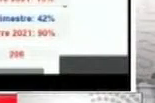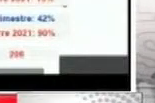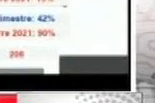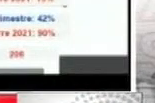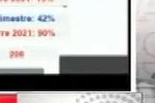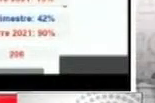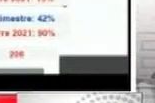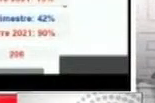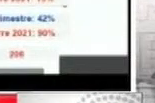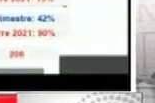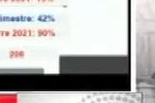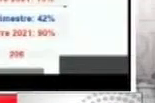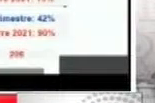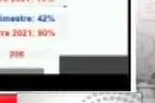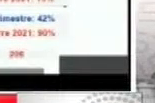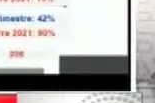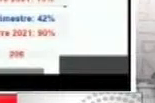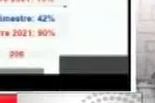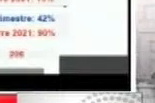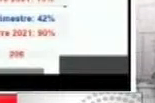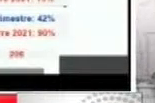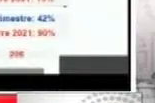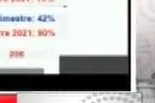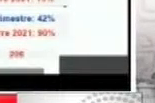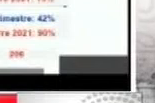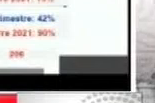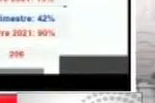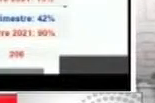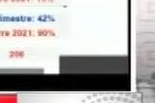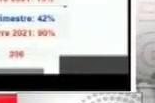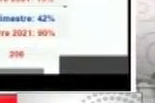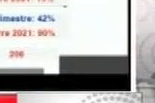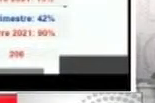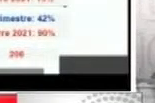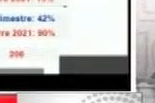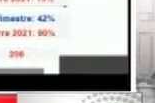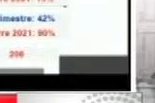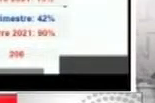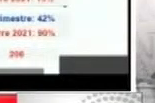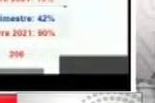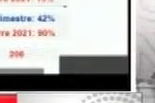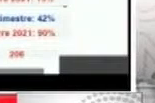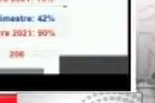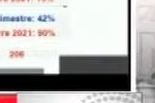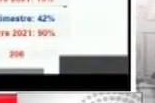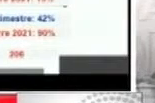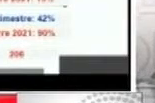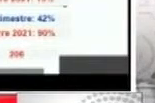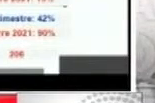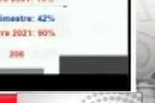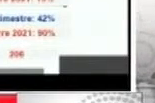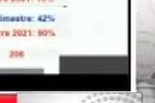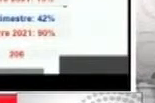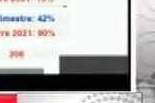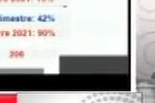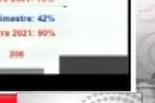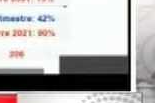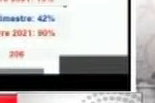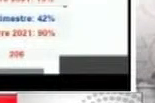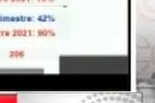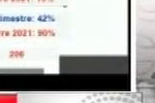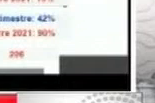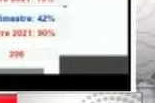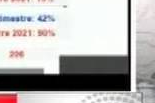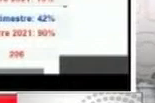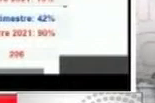y que comprometen el sistema inmunológico, subir del 82 al 85%, y